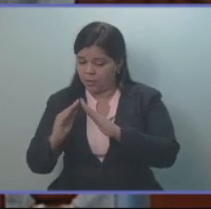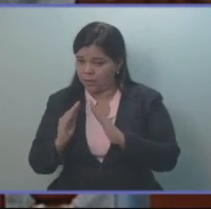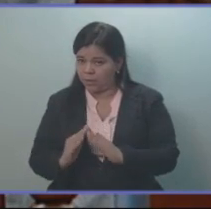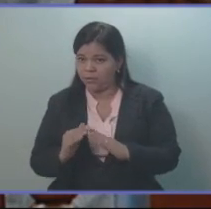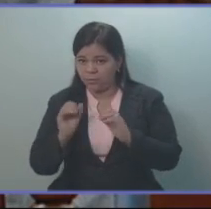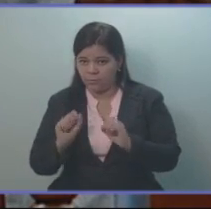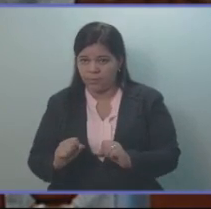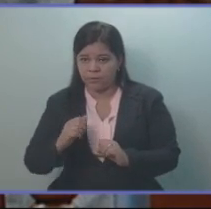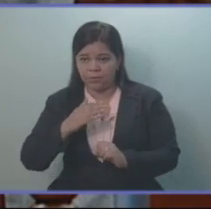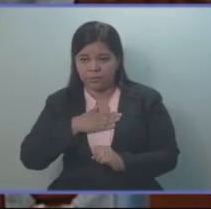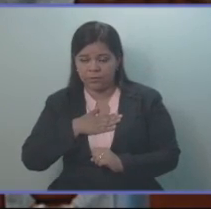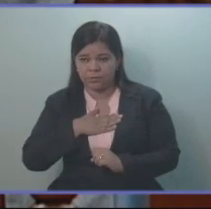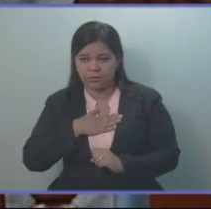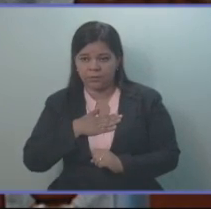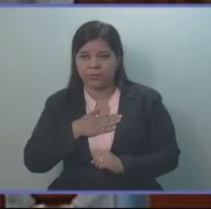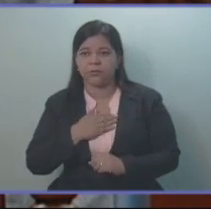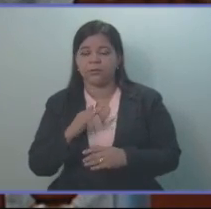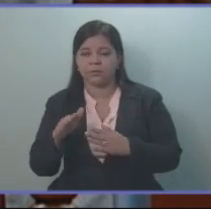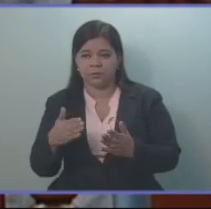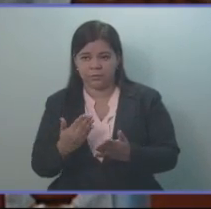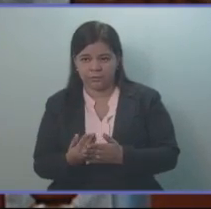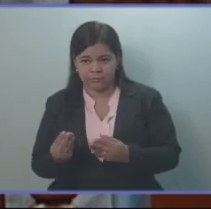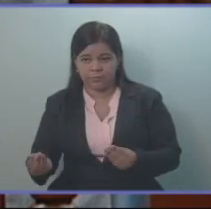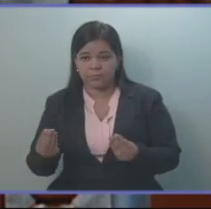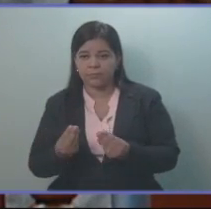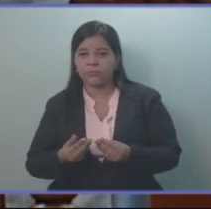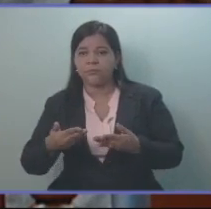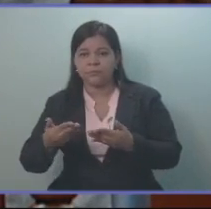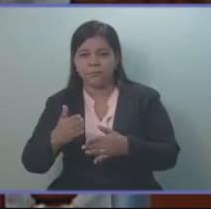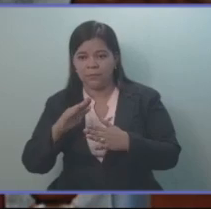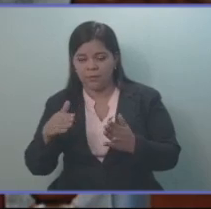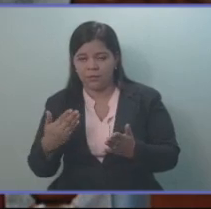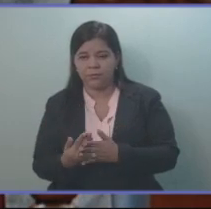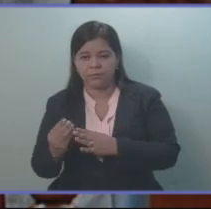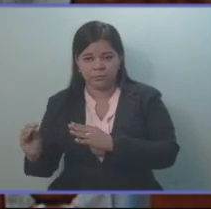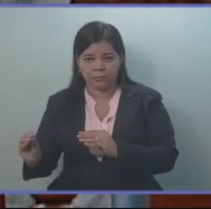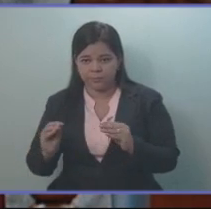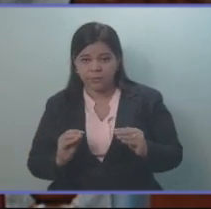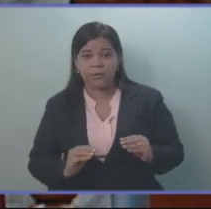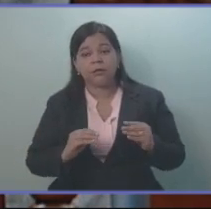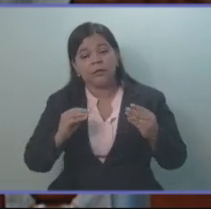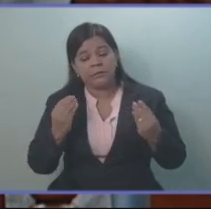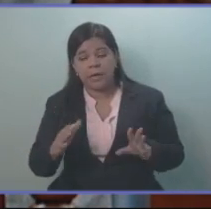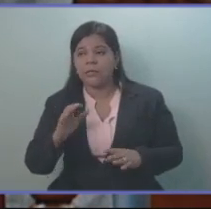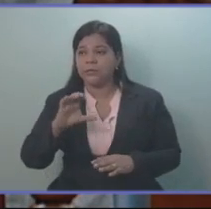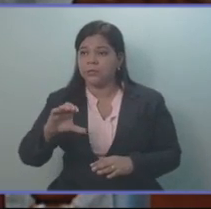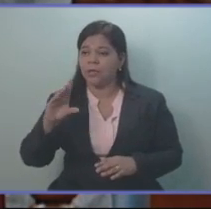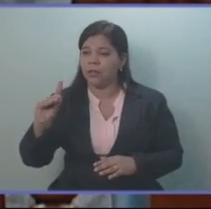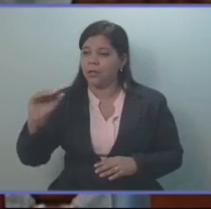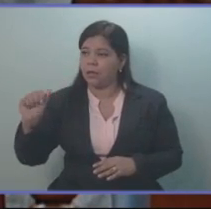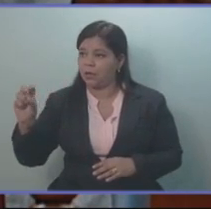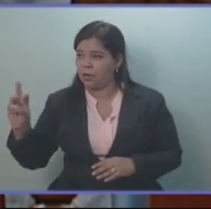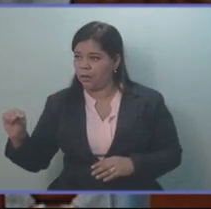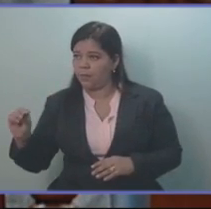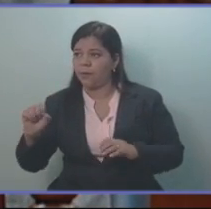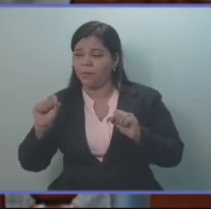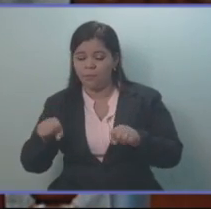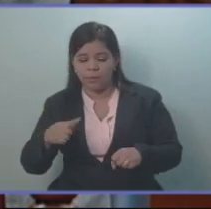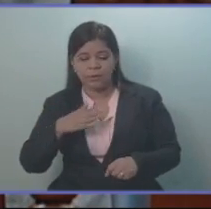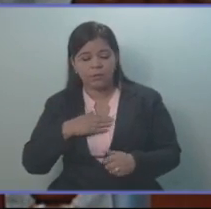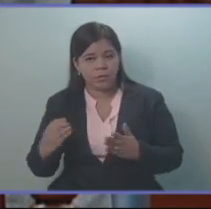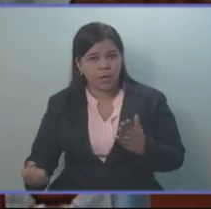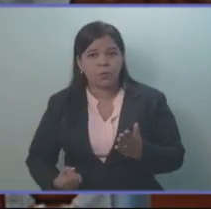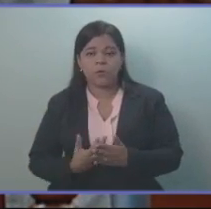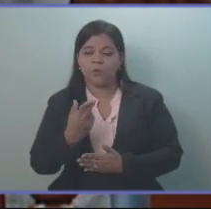conducirá a la pérdida del subsidio para la persona afectada en el caso que aplique, debiendo la CBAM postular a un nuevo